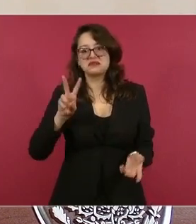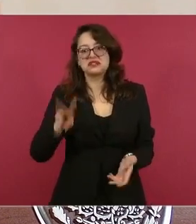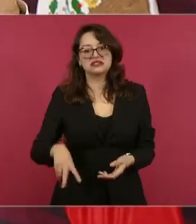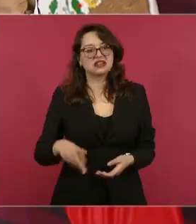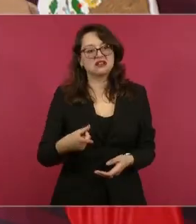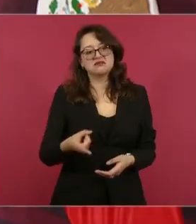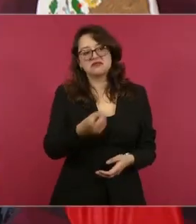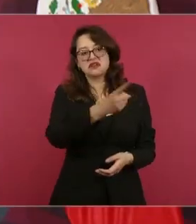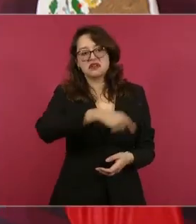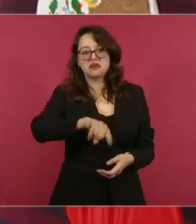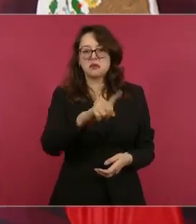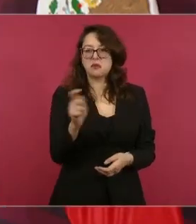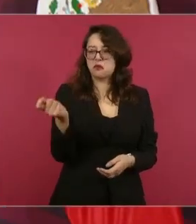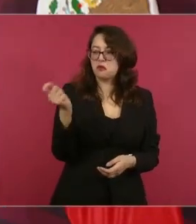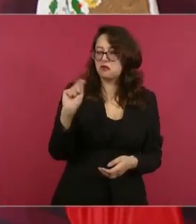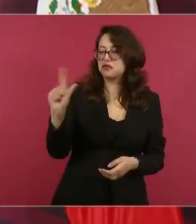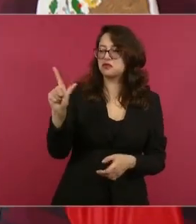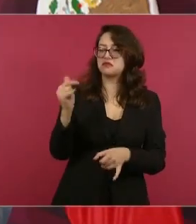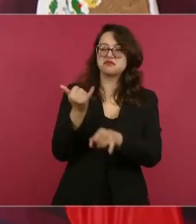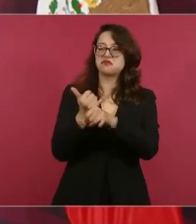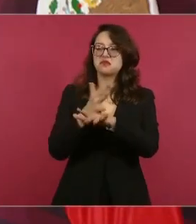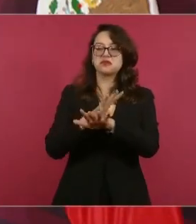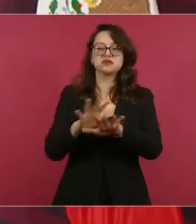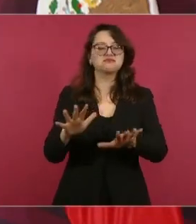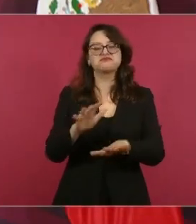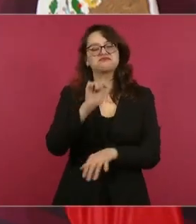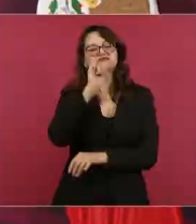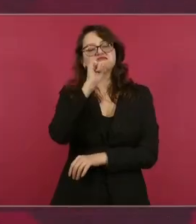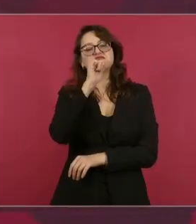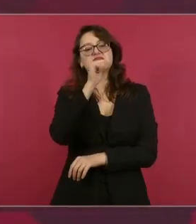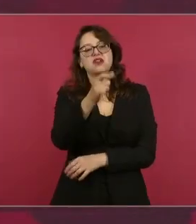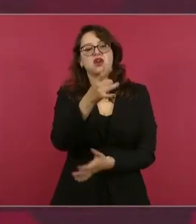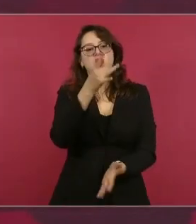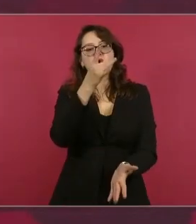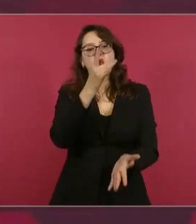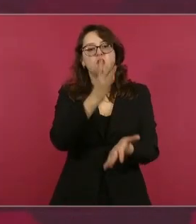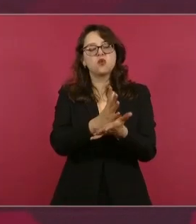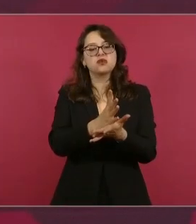fábricas de mentiras,